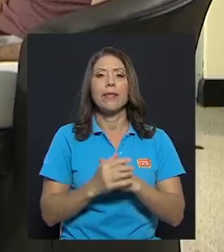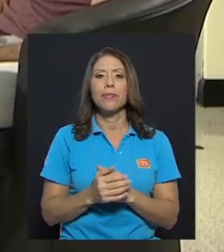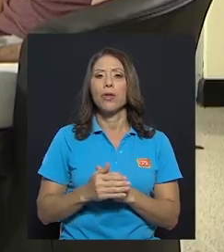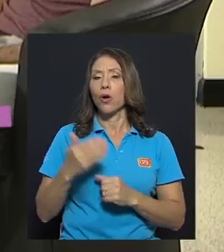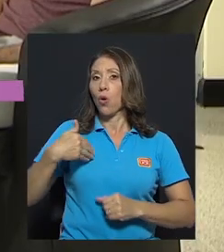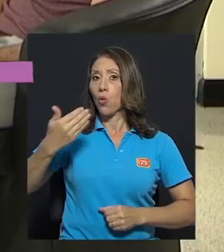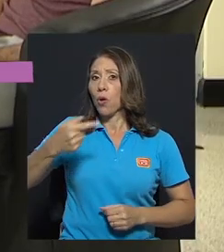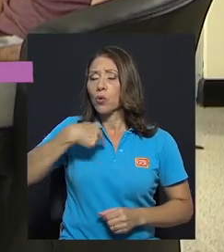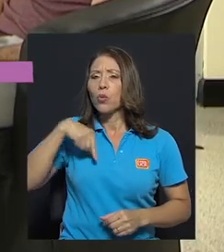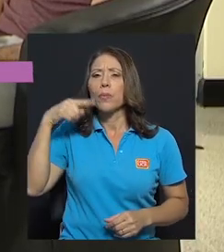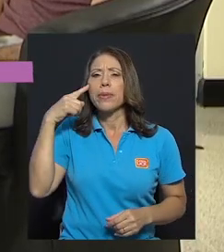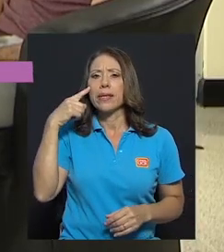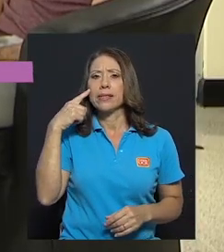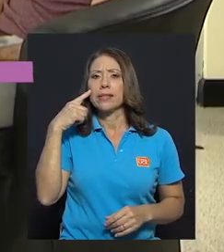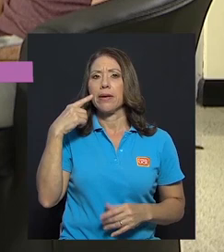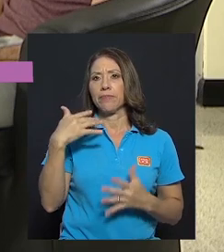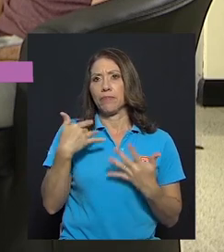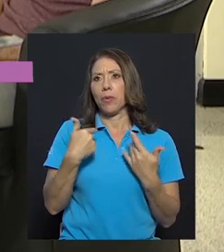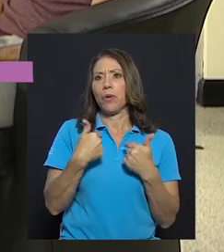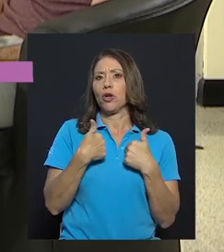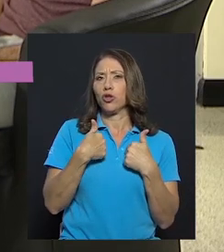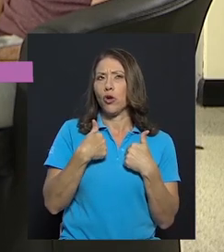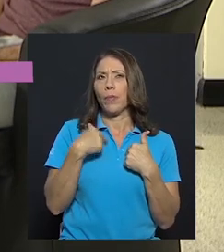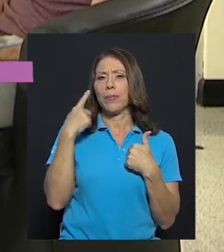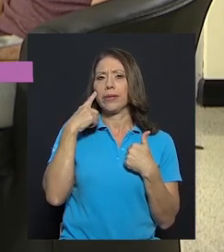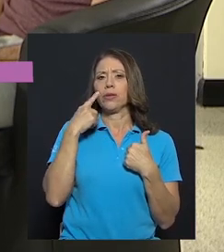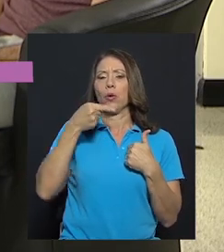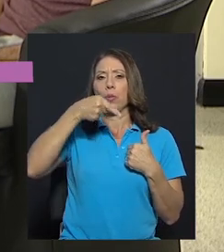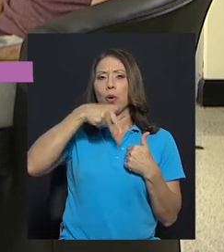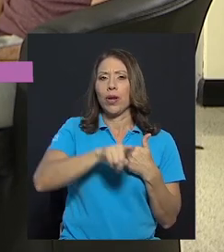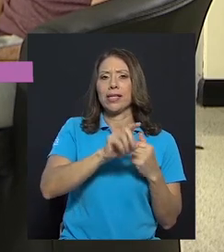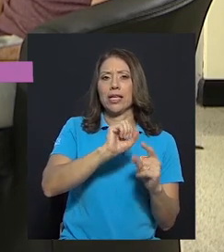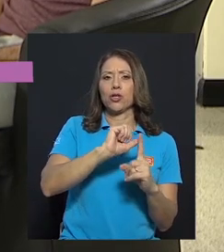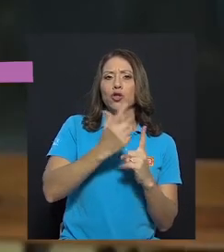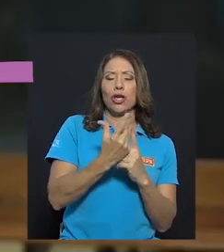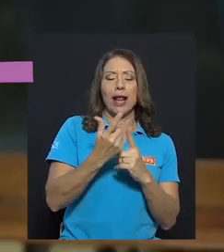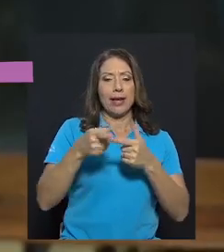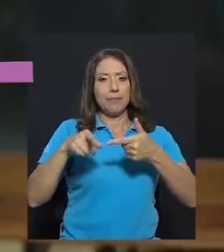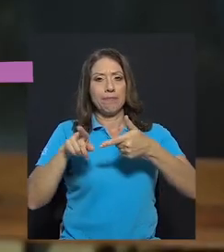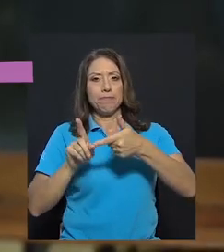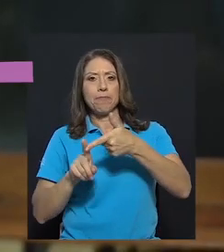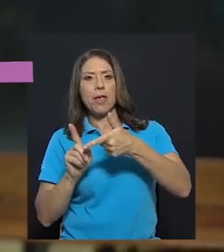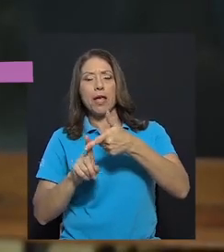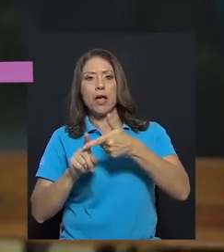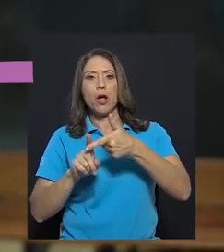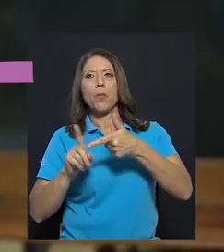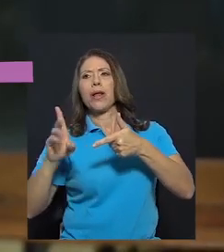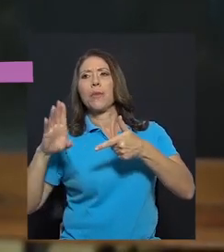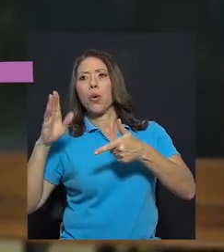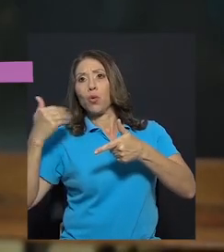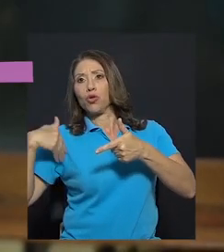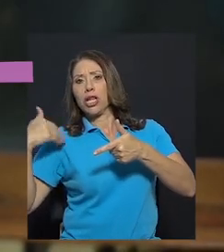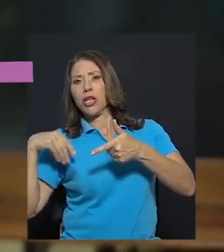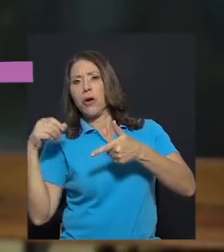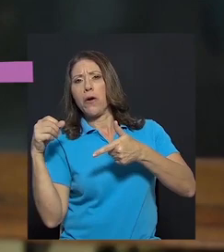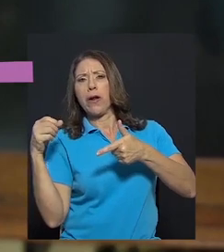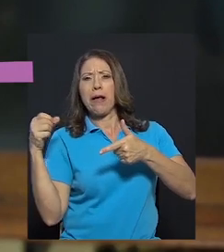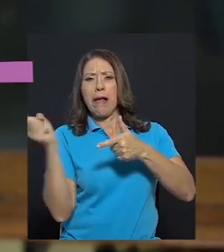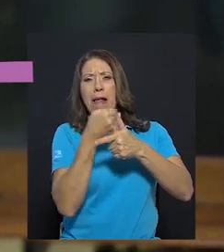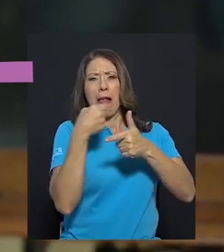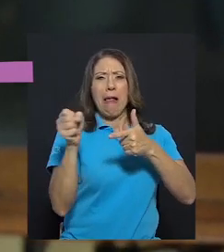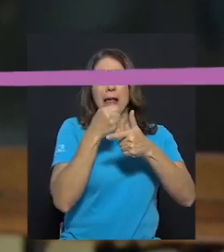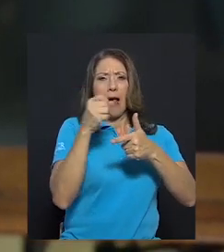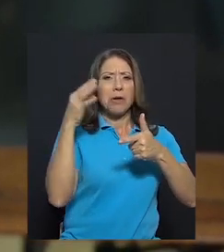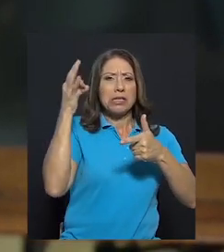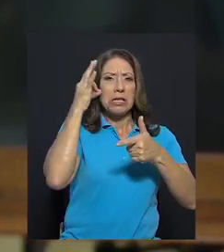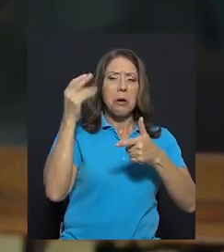normalmente cuando uno piensa, bueno, yo asocio violencia social con escenas donde un señor le está pegando a una señora